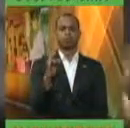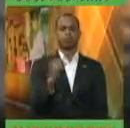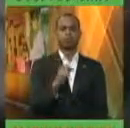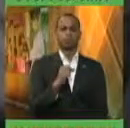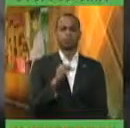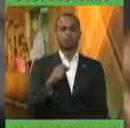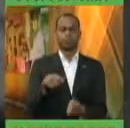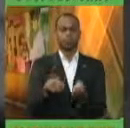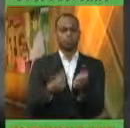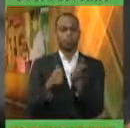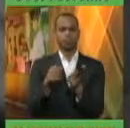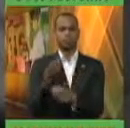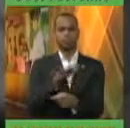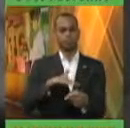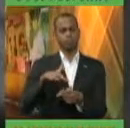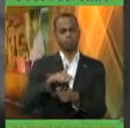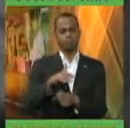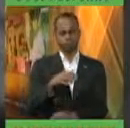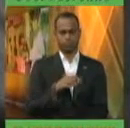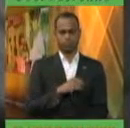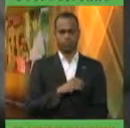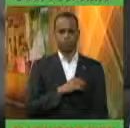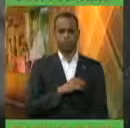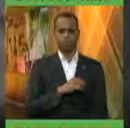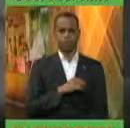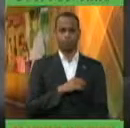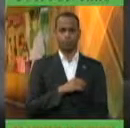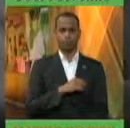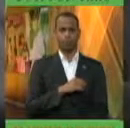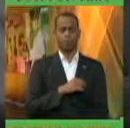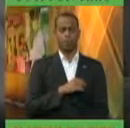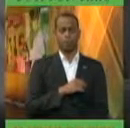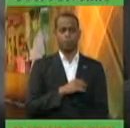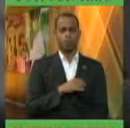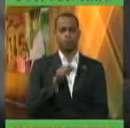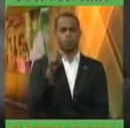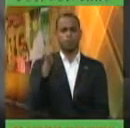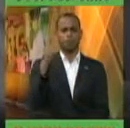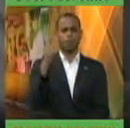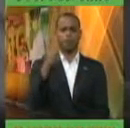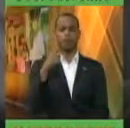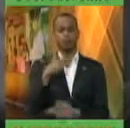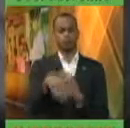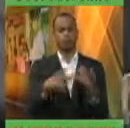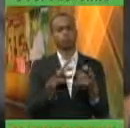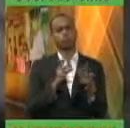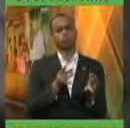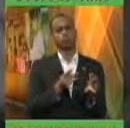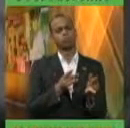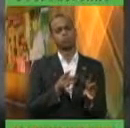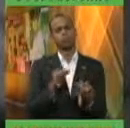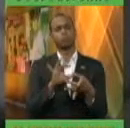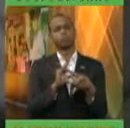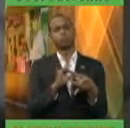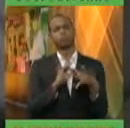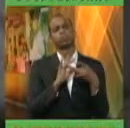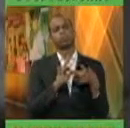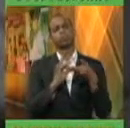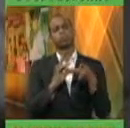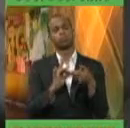y alcaldes de la súper región y por ahí la cosa fluido bastante en un esfuerzo muy bonito como nosotros decimos